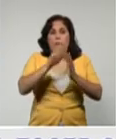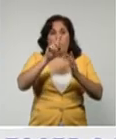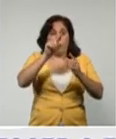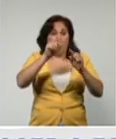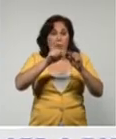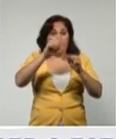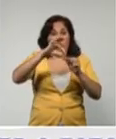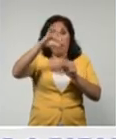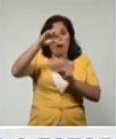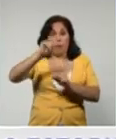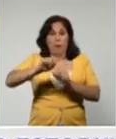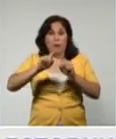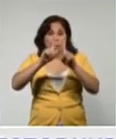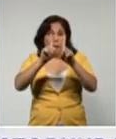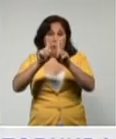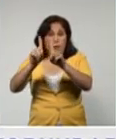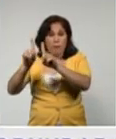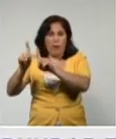casos.